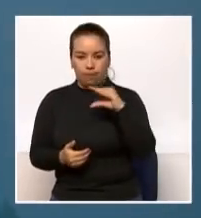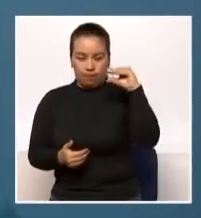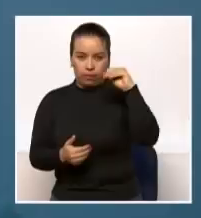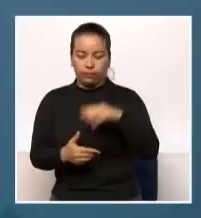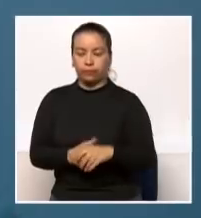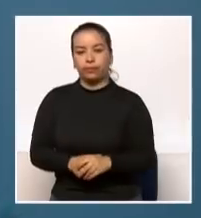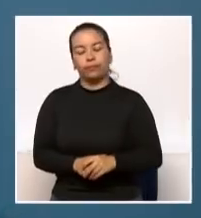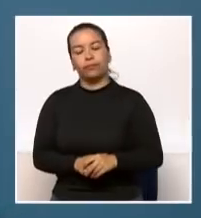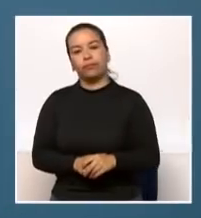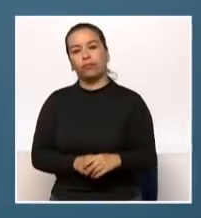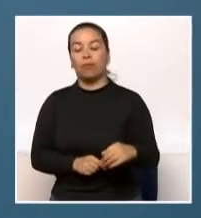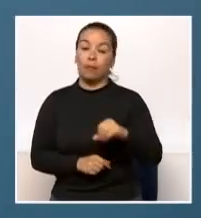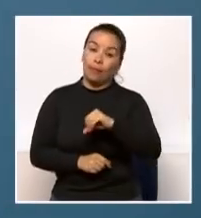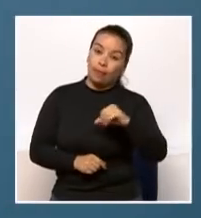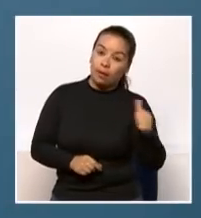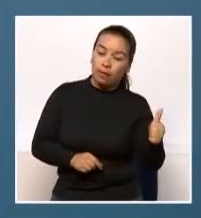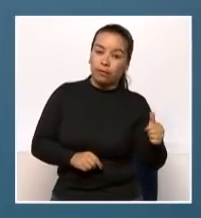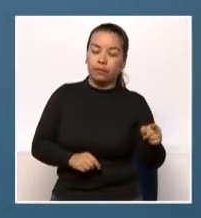enfermedades